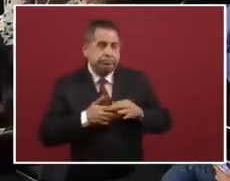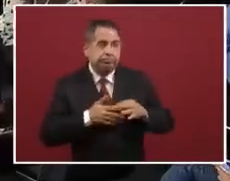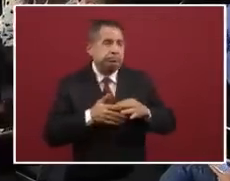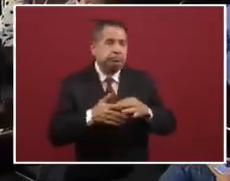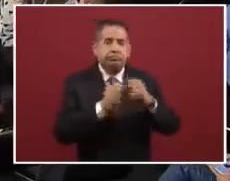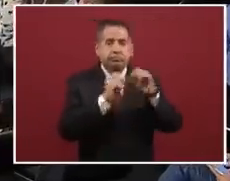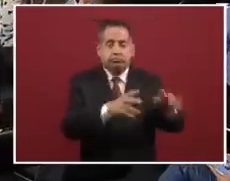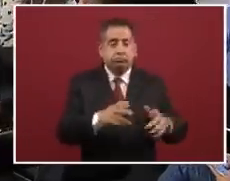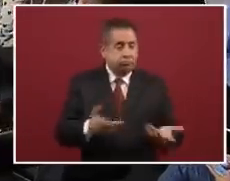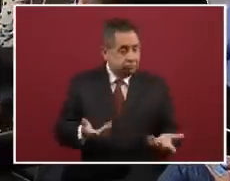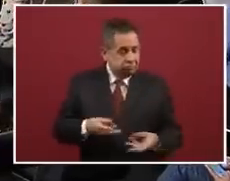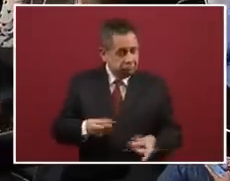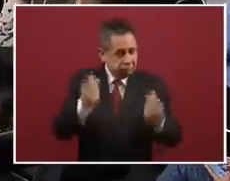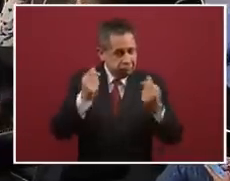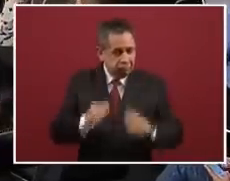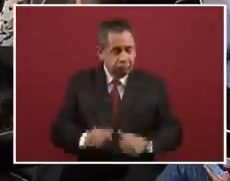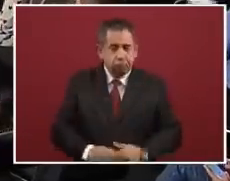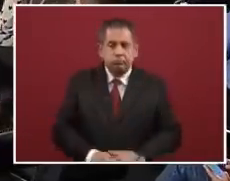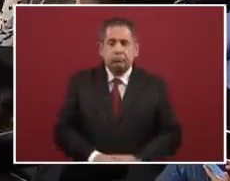¿Sí?